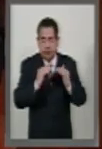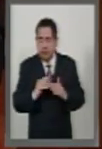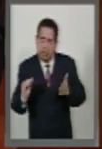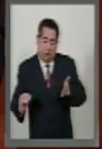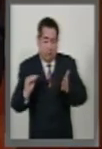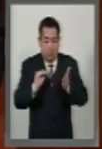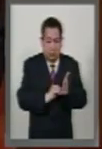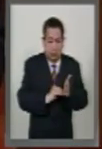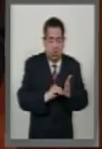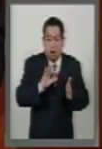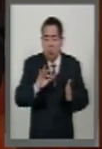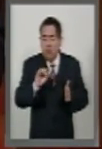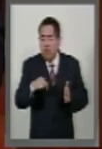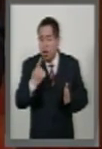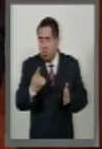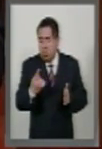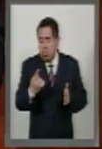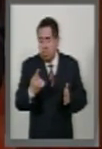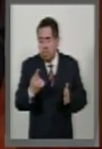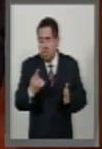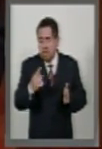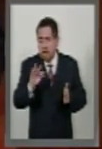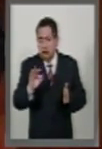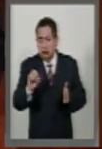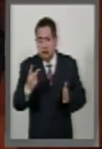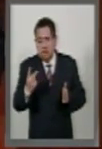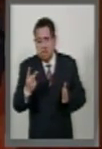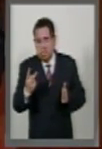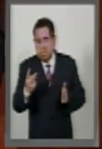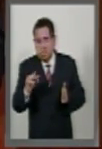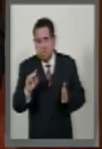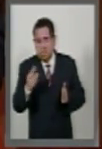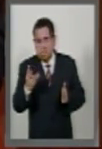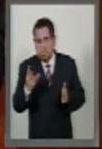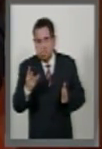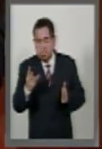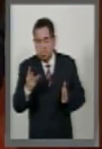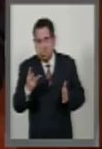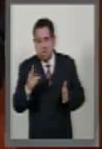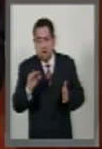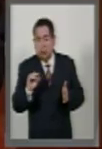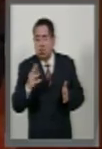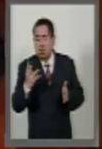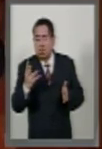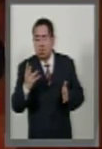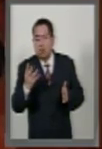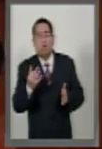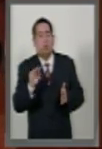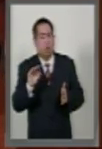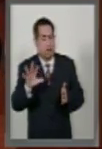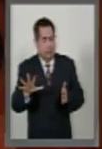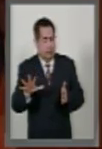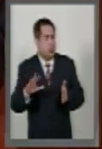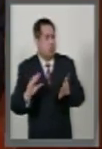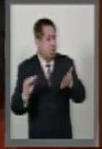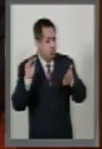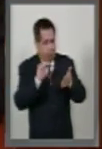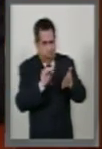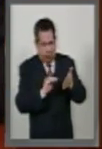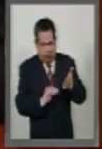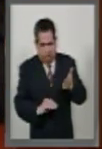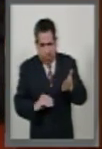fracciones 41, 42, 43, 44 y 45, recorriéndose